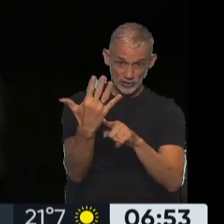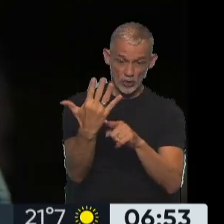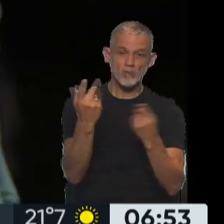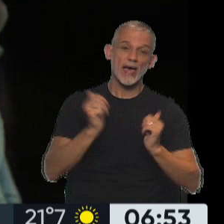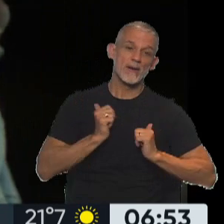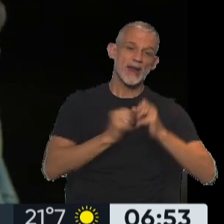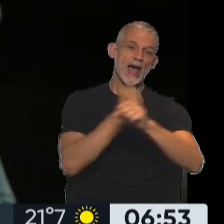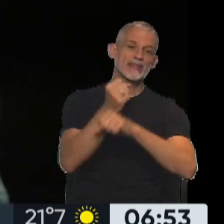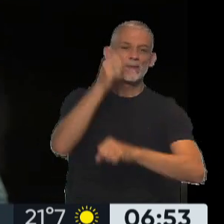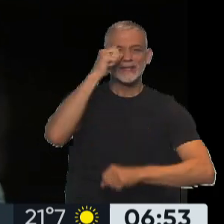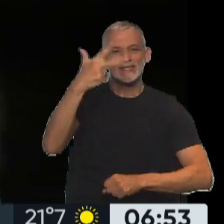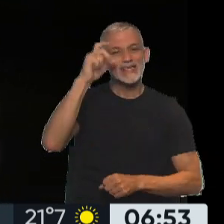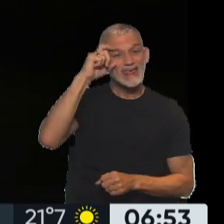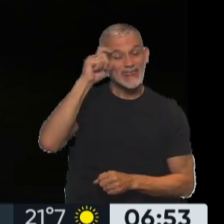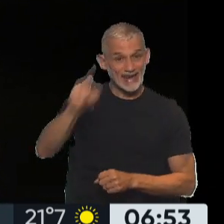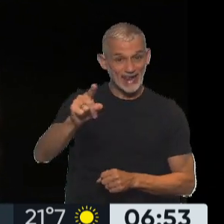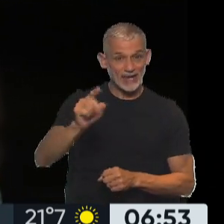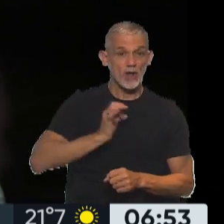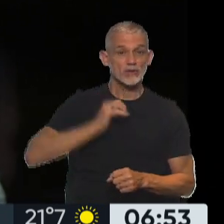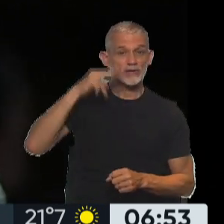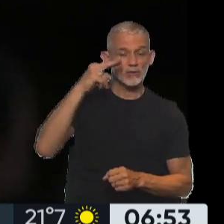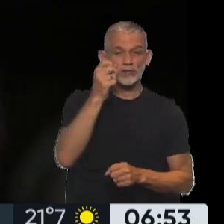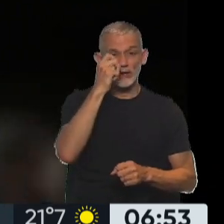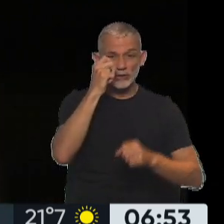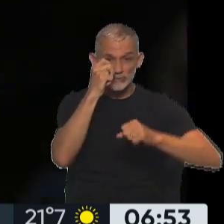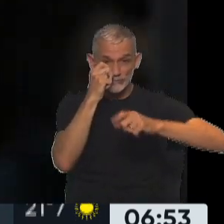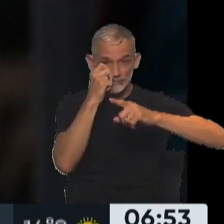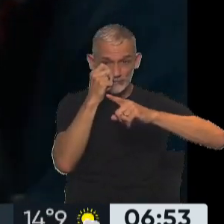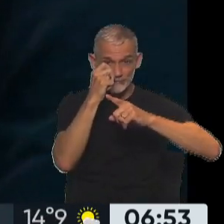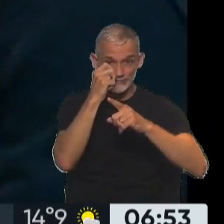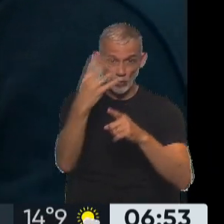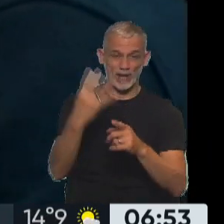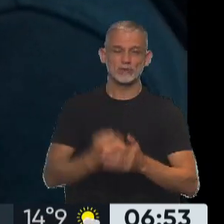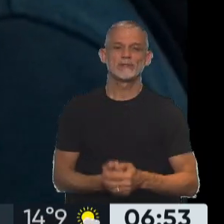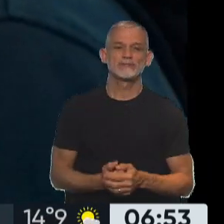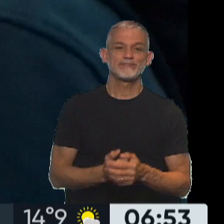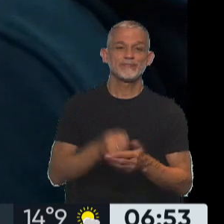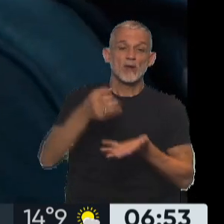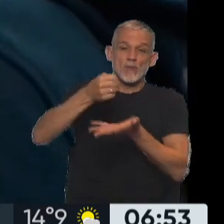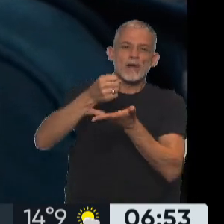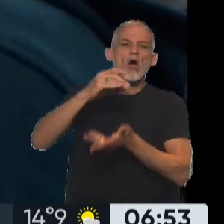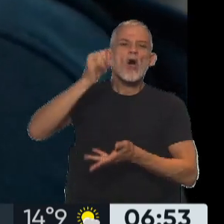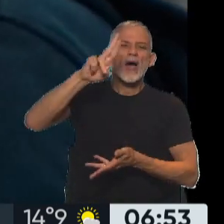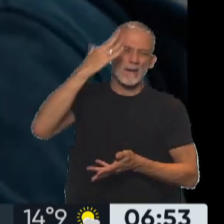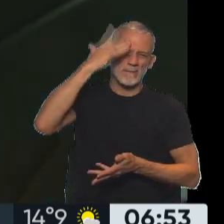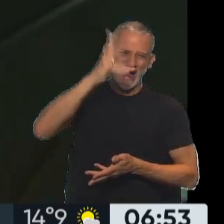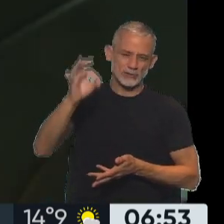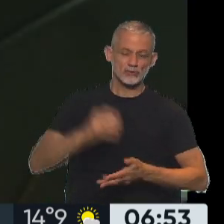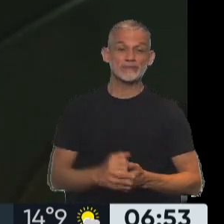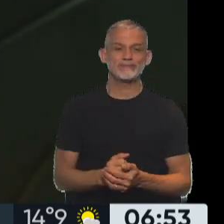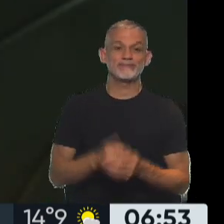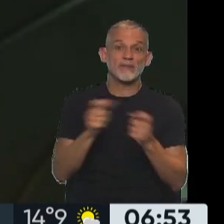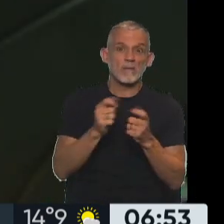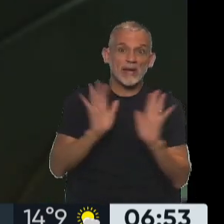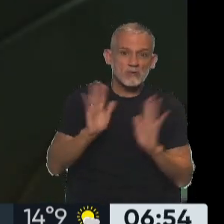esperar hasta el 23 de enero del 2024 falta un montón los Oscar recién en marzo la película según las